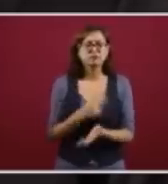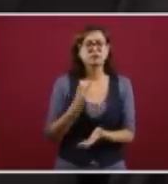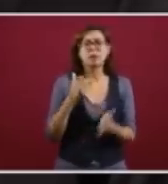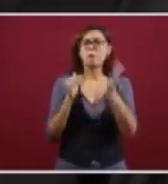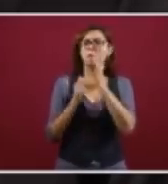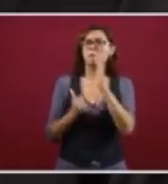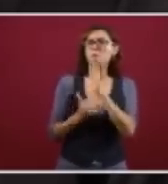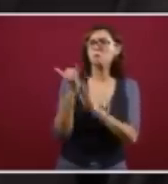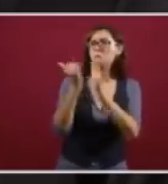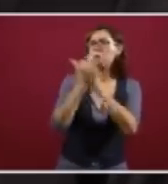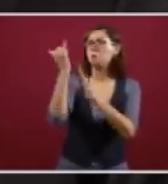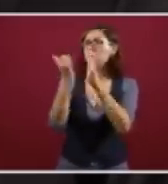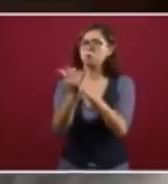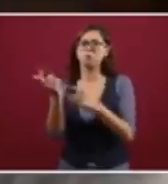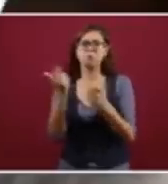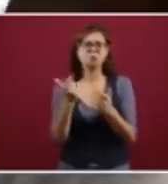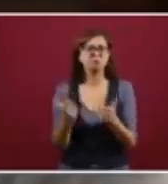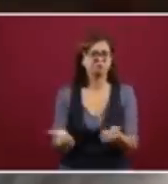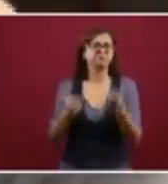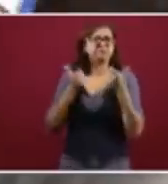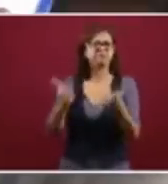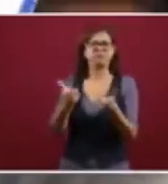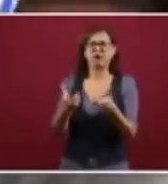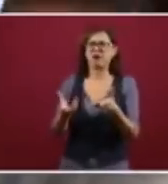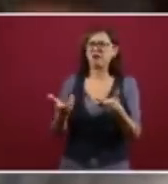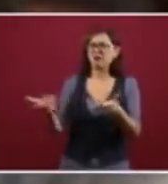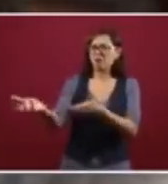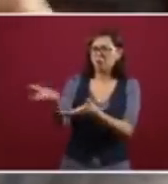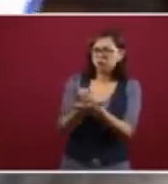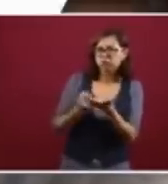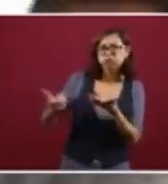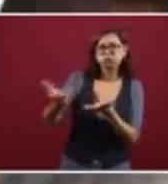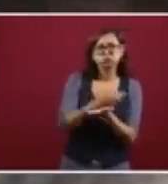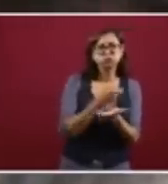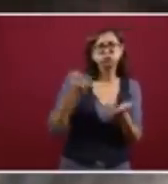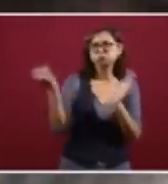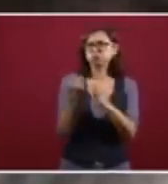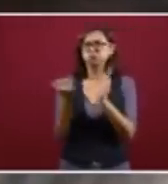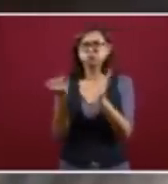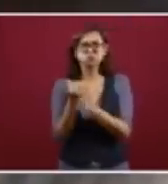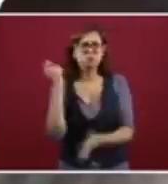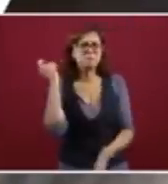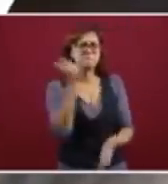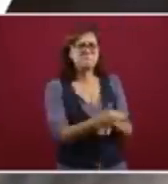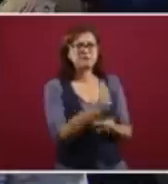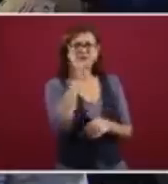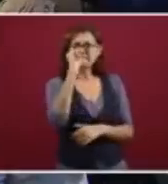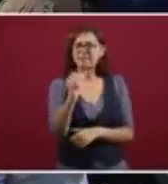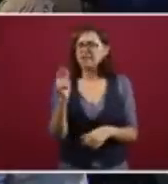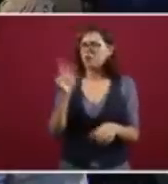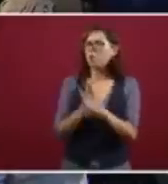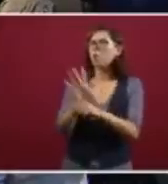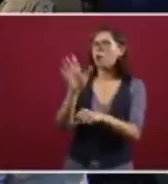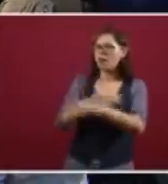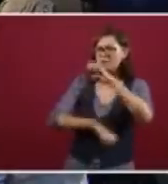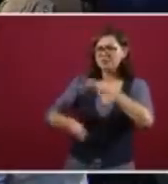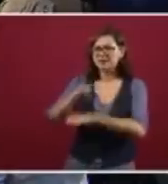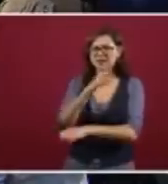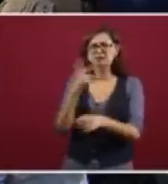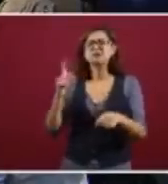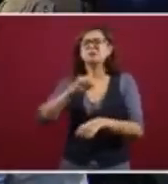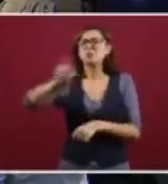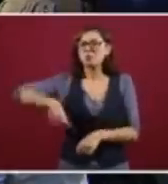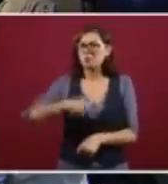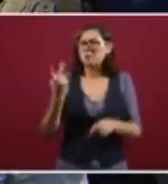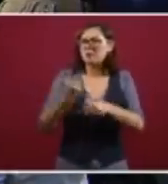millones y no pagan impuestos. Si pudiéramos decir cuáles son esas empresas, qué se va a hacer con ellas y qué se va a hacer en este punto que es